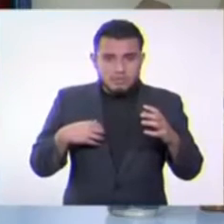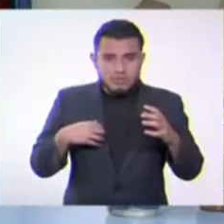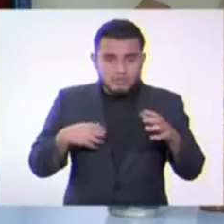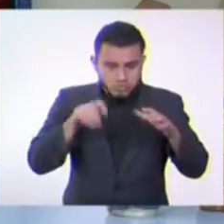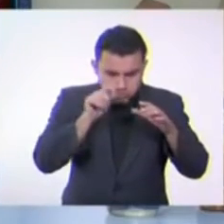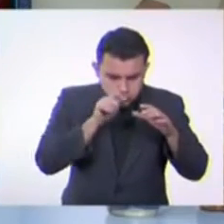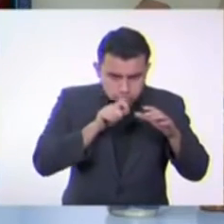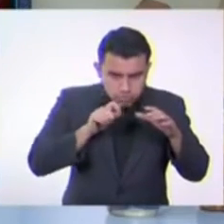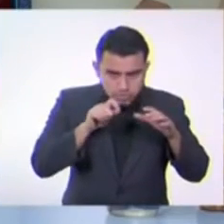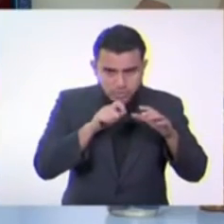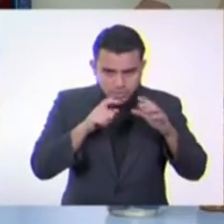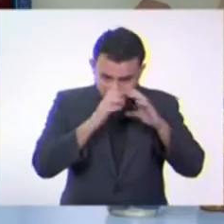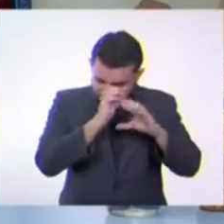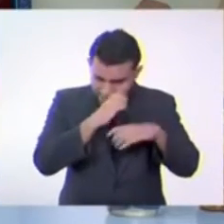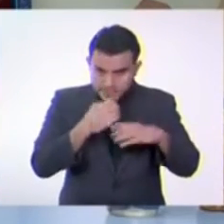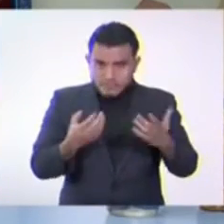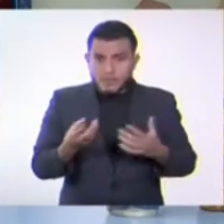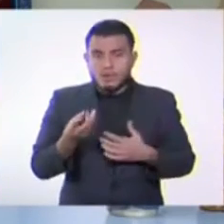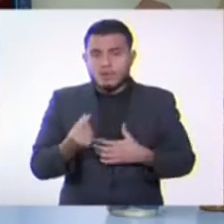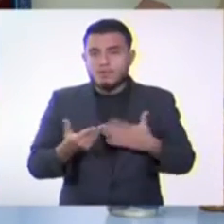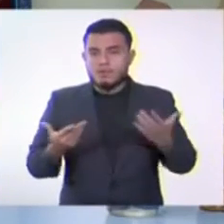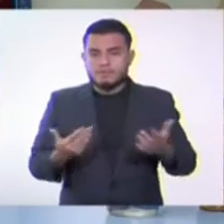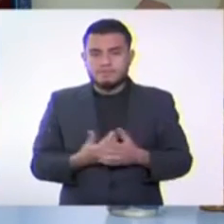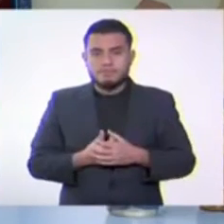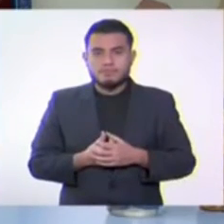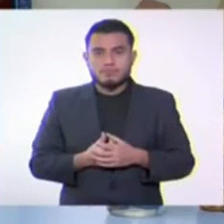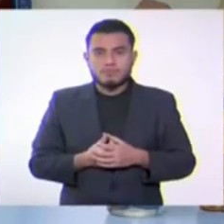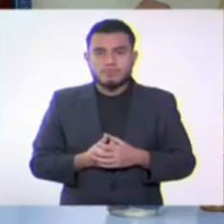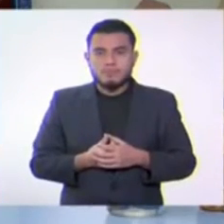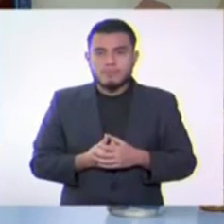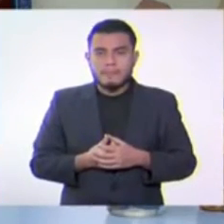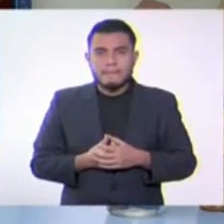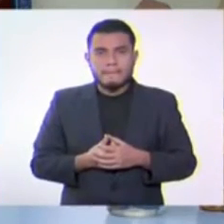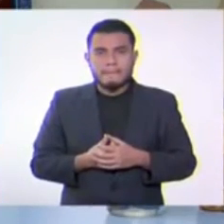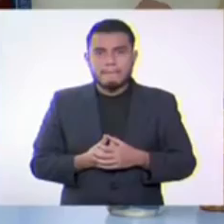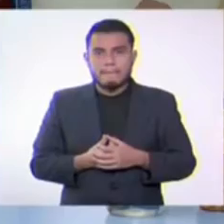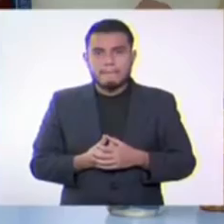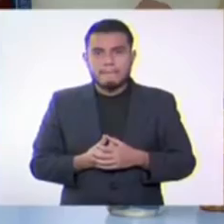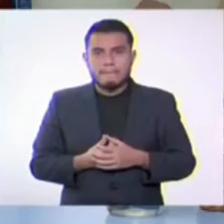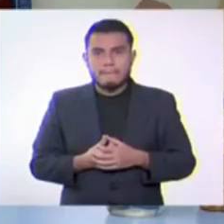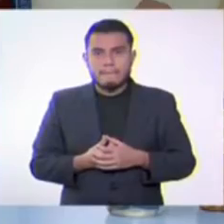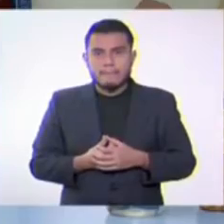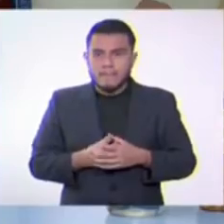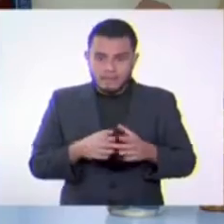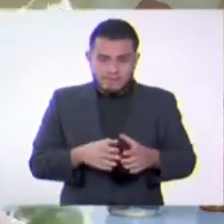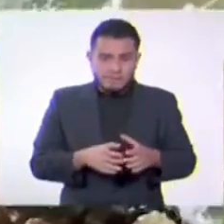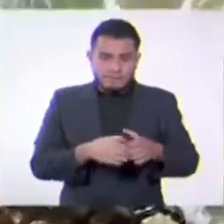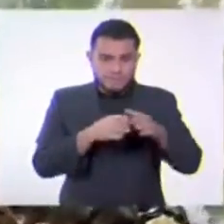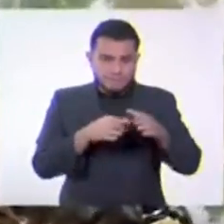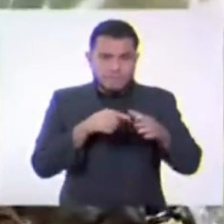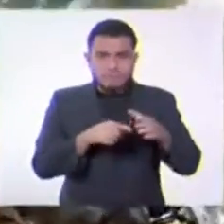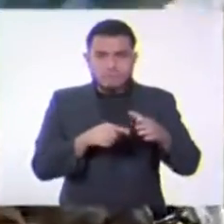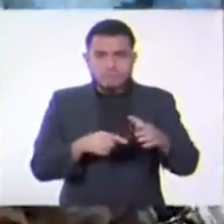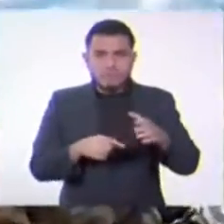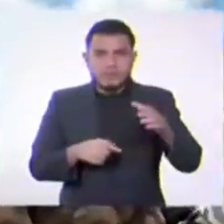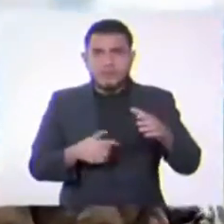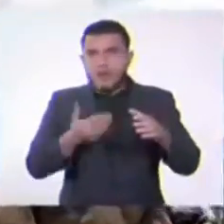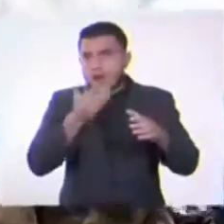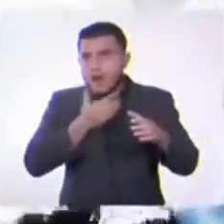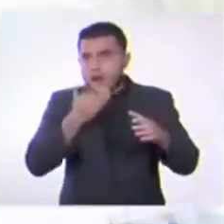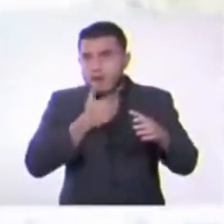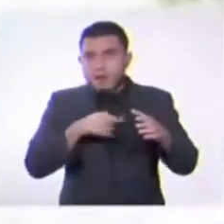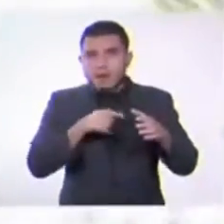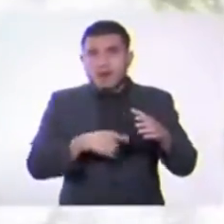Ahora bien, en cuanto a cuántas hay, por ejemplo, un vaso de agua de mar, podemos encontrar